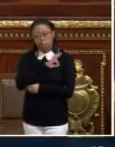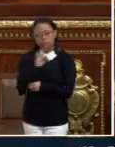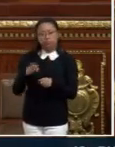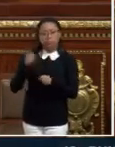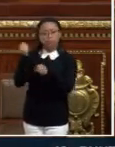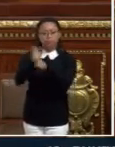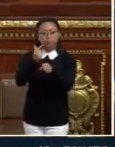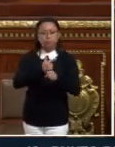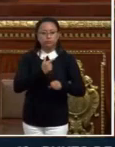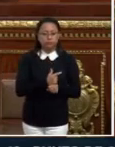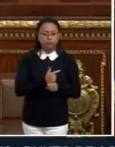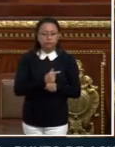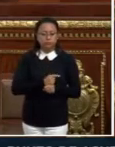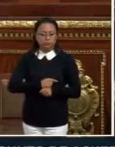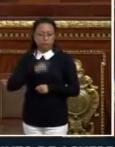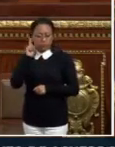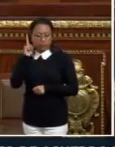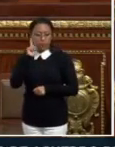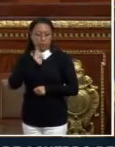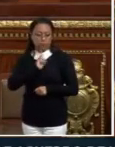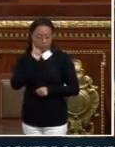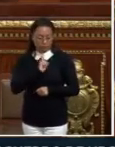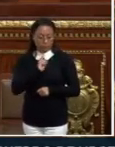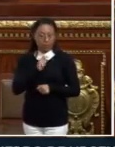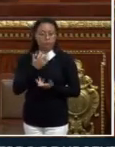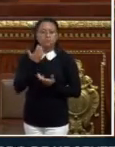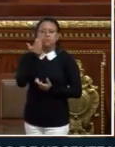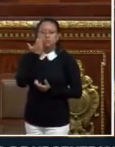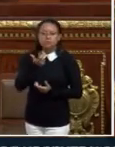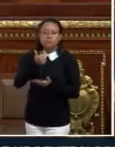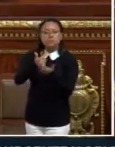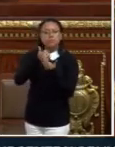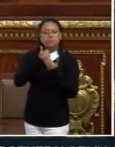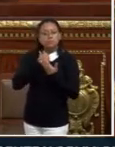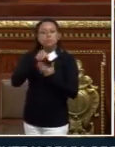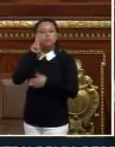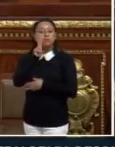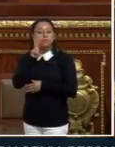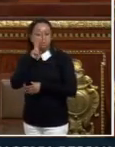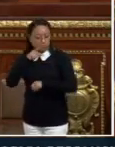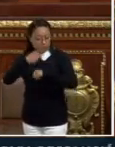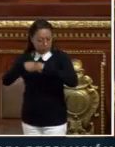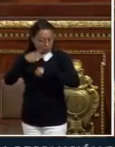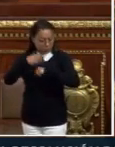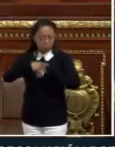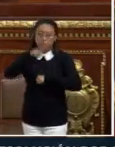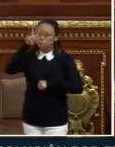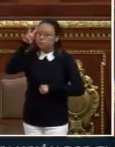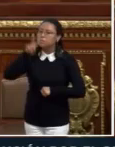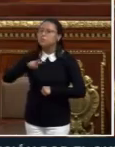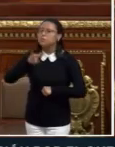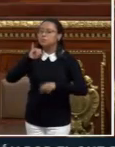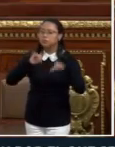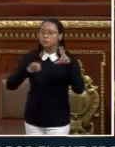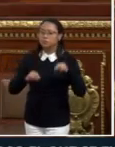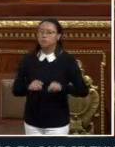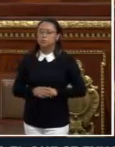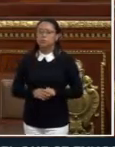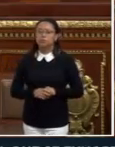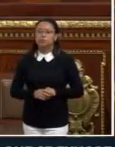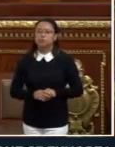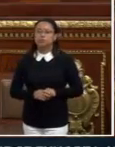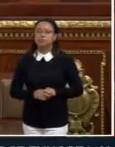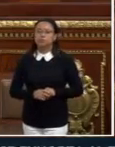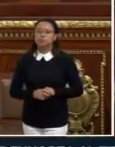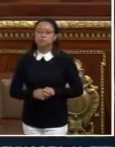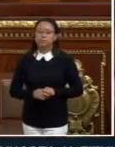una mujer llega a pedir ayuda, pues en qué tan grande riesgo se encuentra. Ese es el